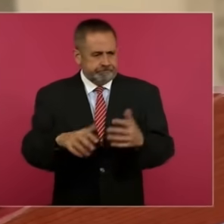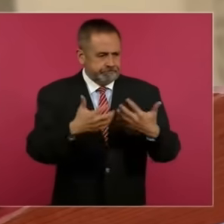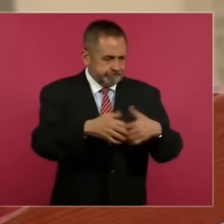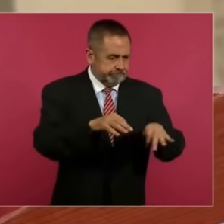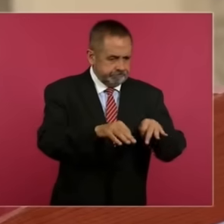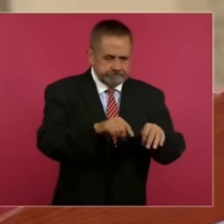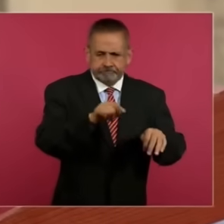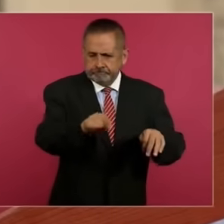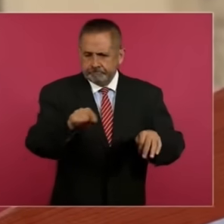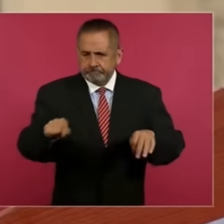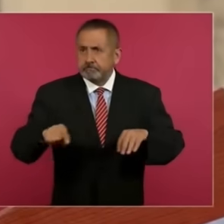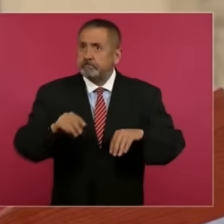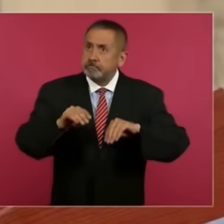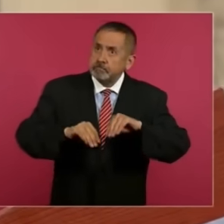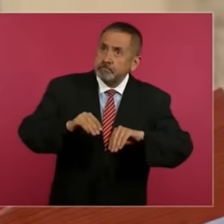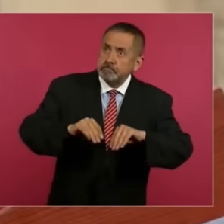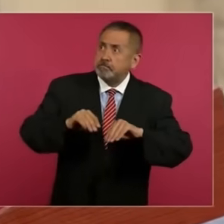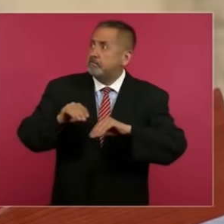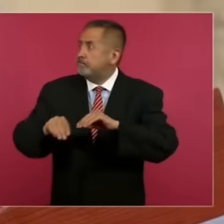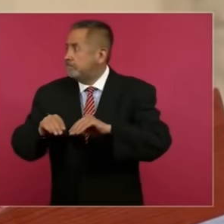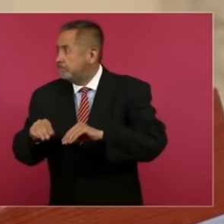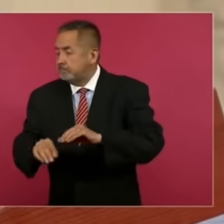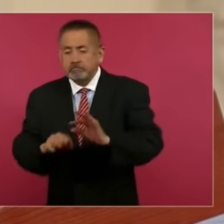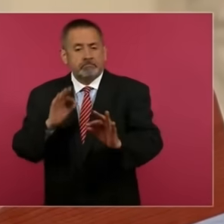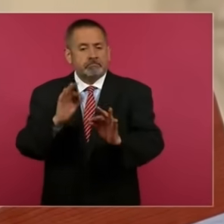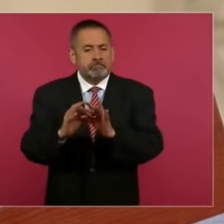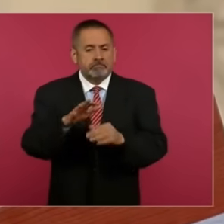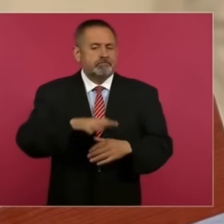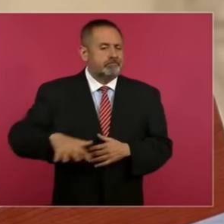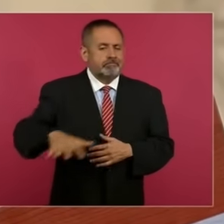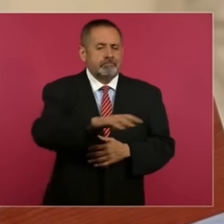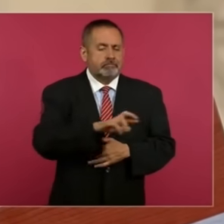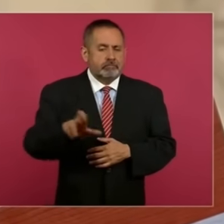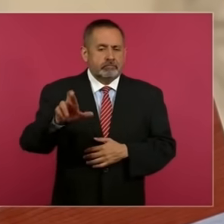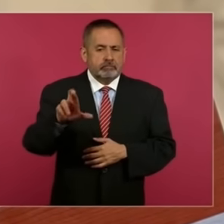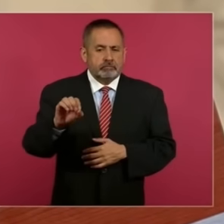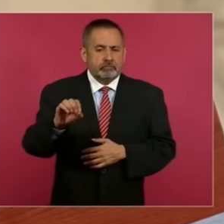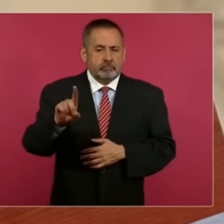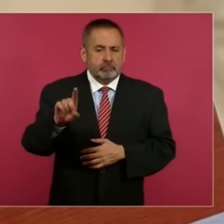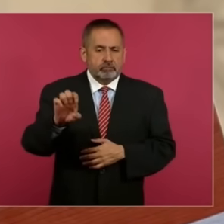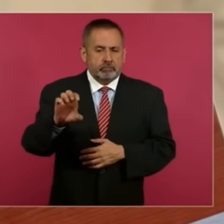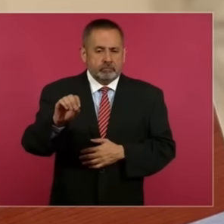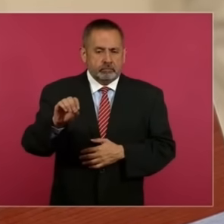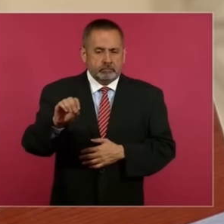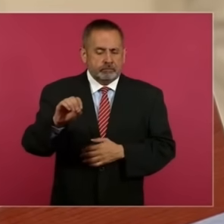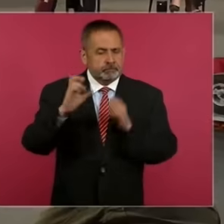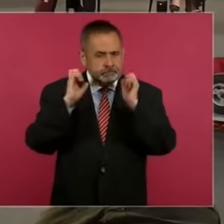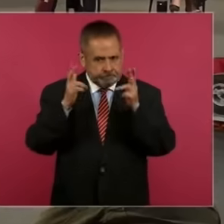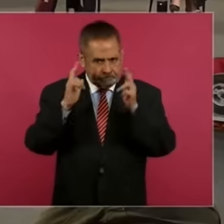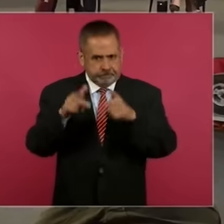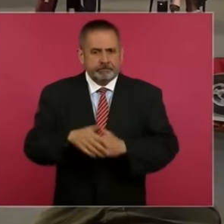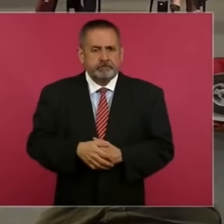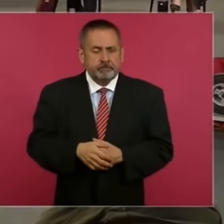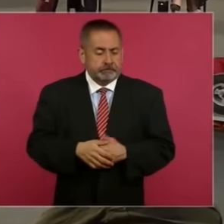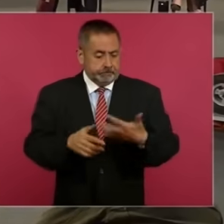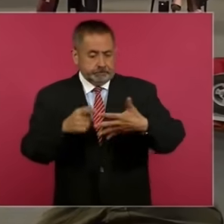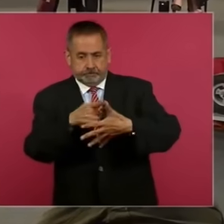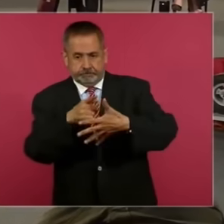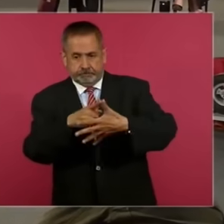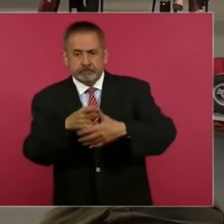operativas, sí, en el poblado El Rodeo. 5, se realizaron